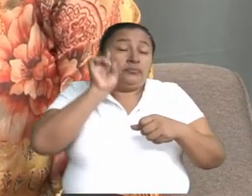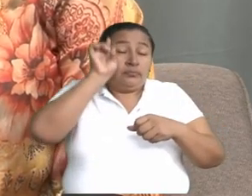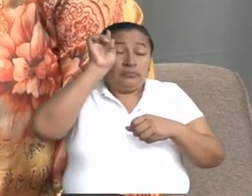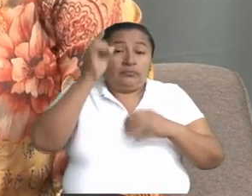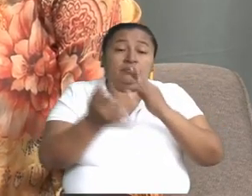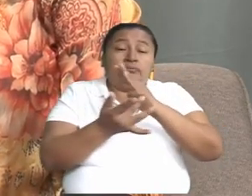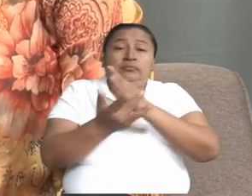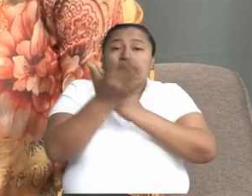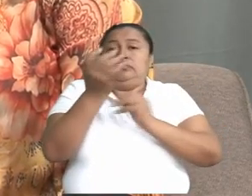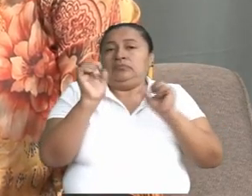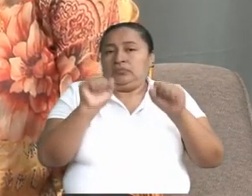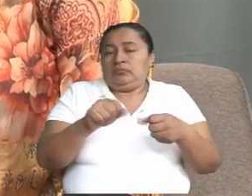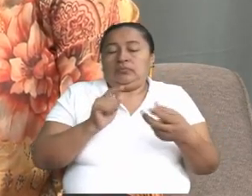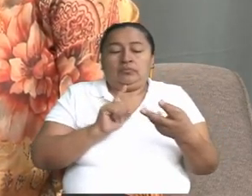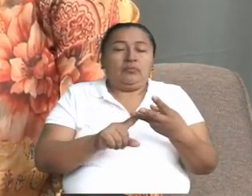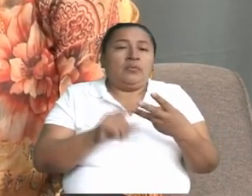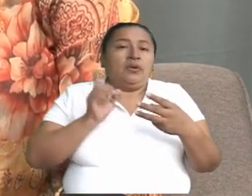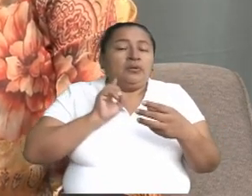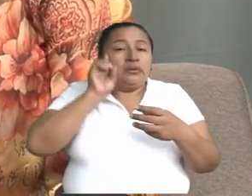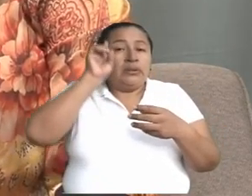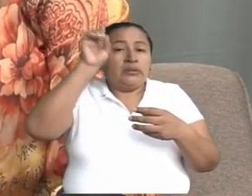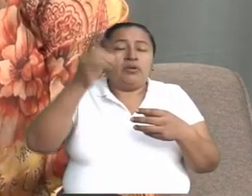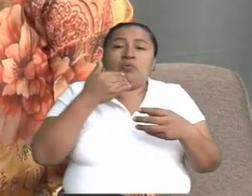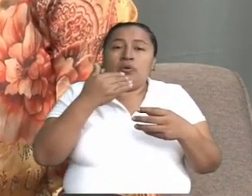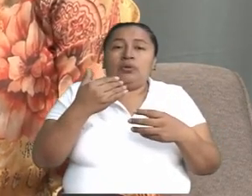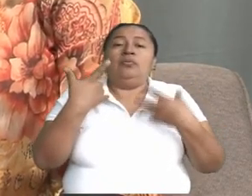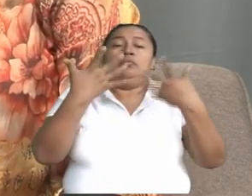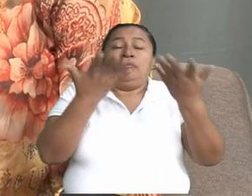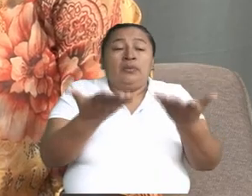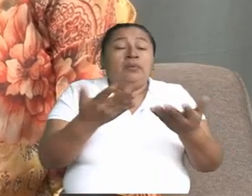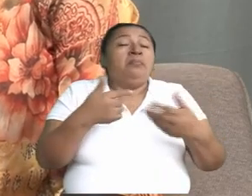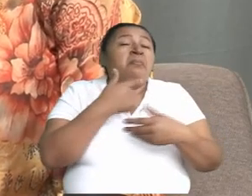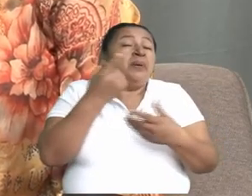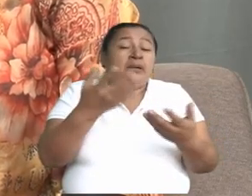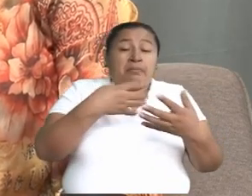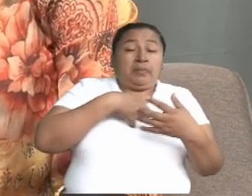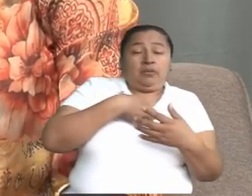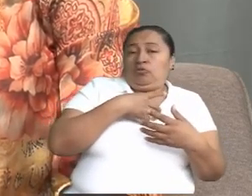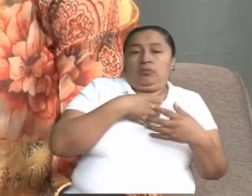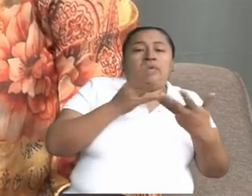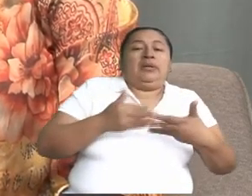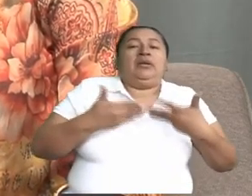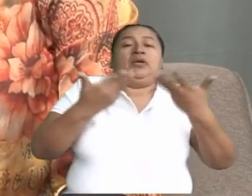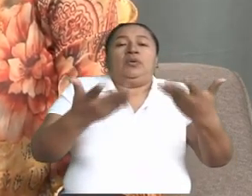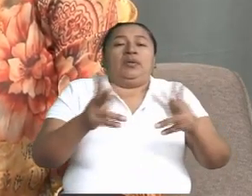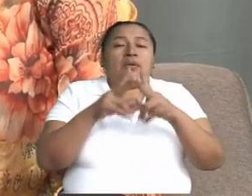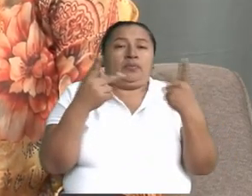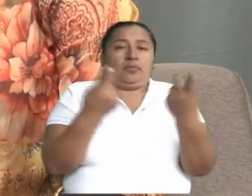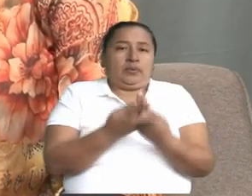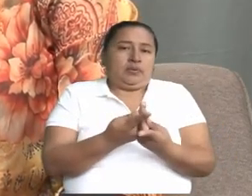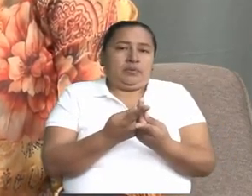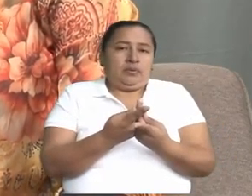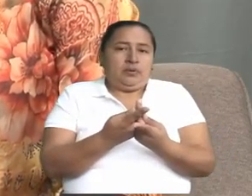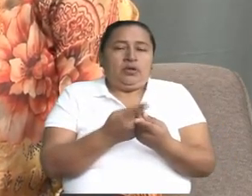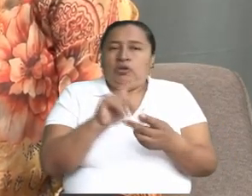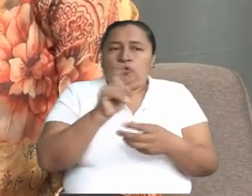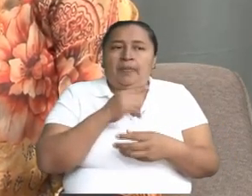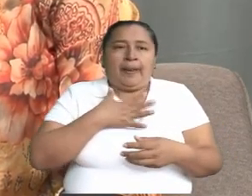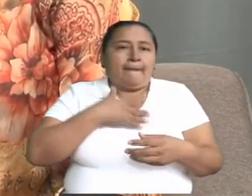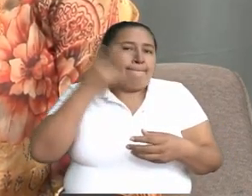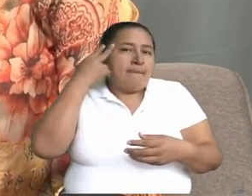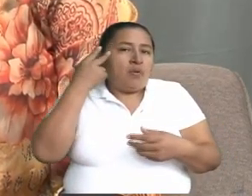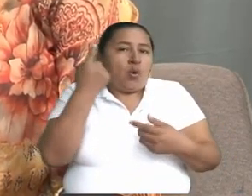tecnología y del desarrollo de los pueblos para beneficio de la población, no para el